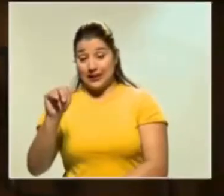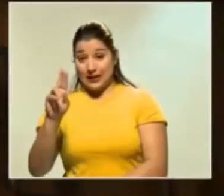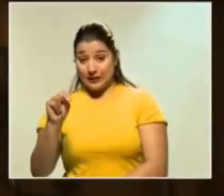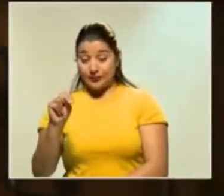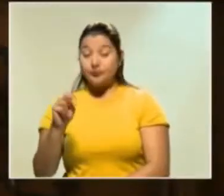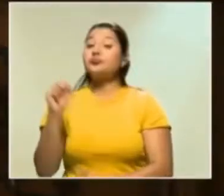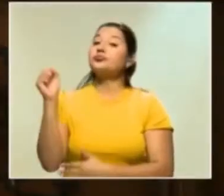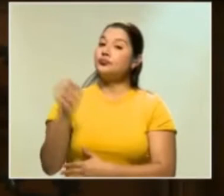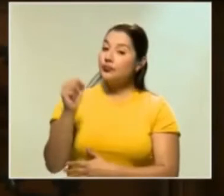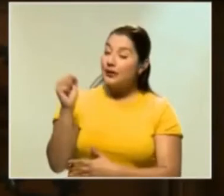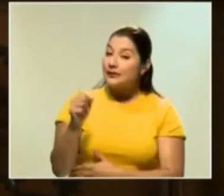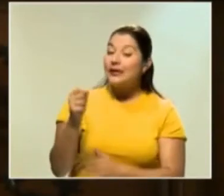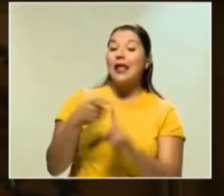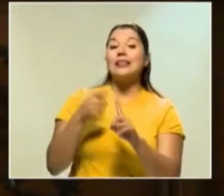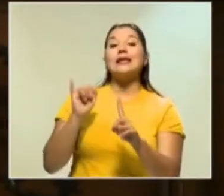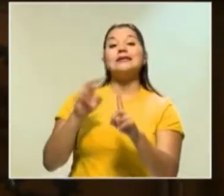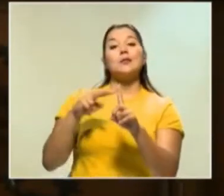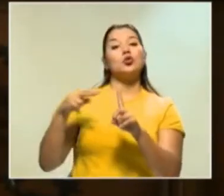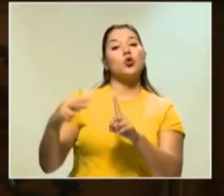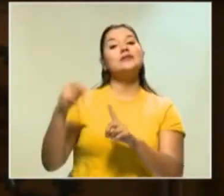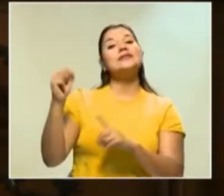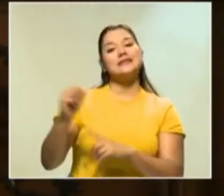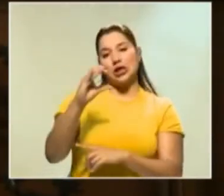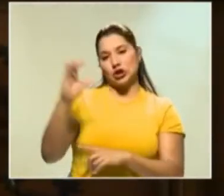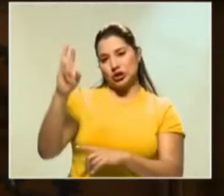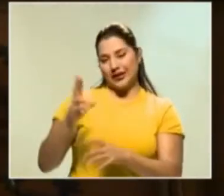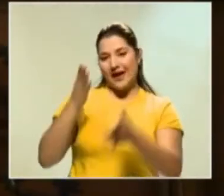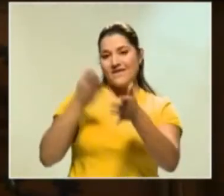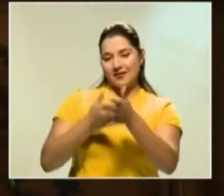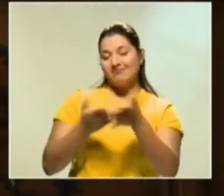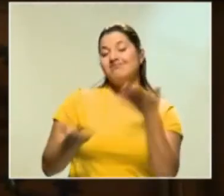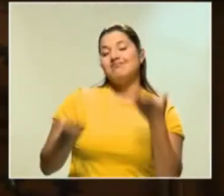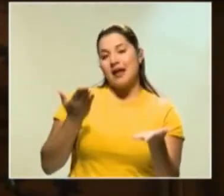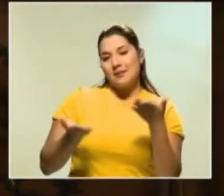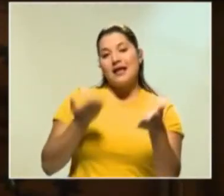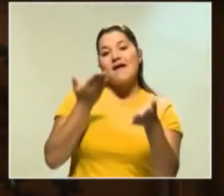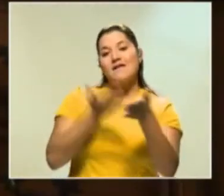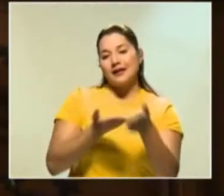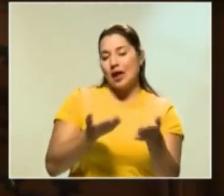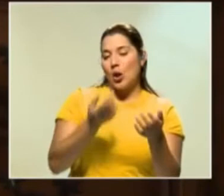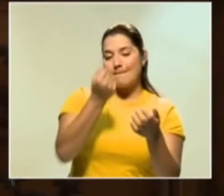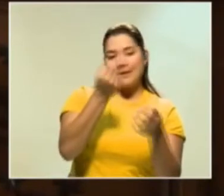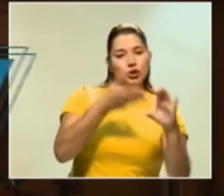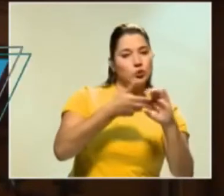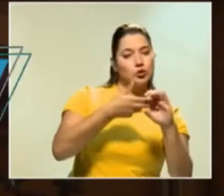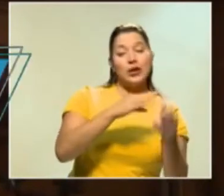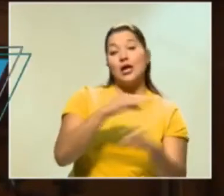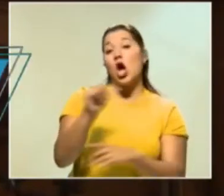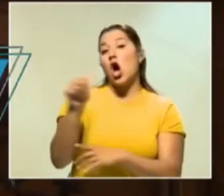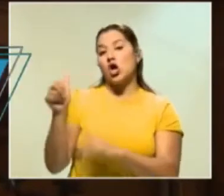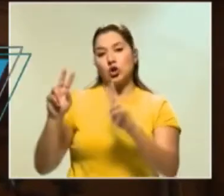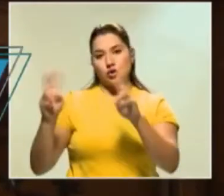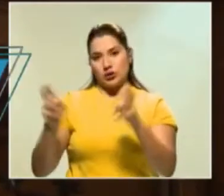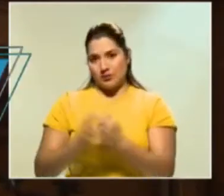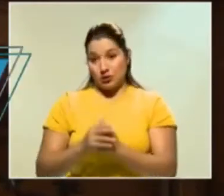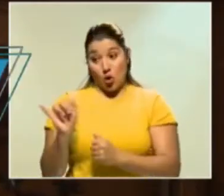Sí, nosotros en ese aspecto salimos perdidosos y posiblemente seremos afectados en otros campos, muy indirectamente, como ha ocurrido